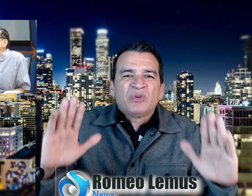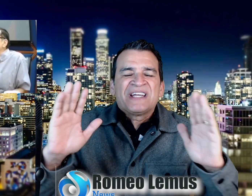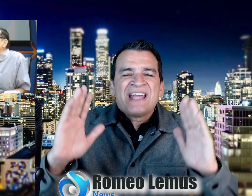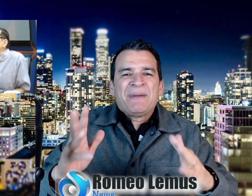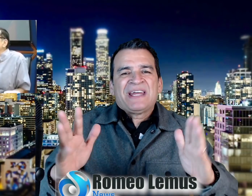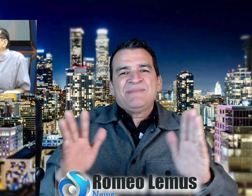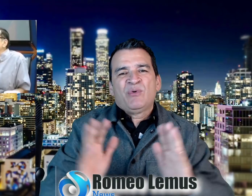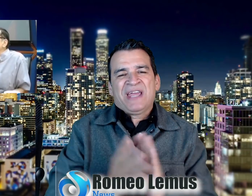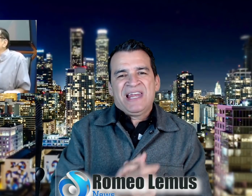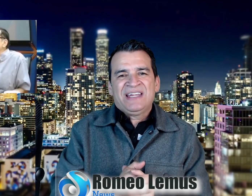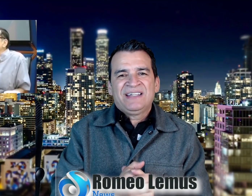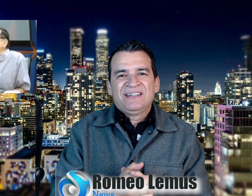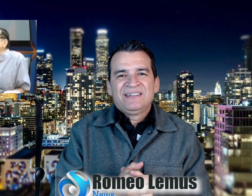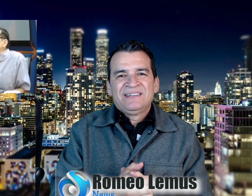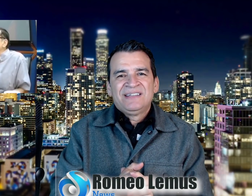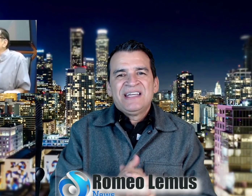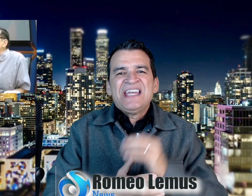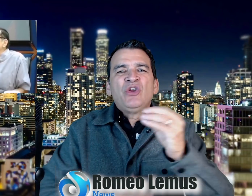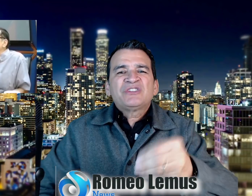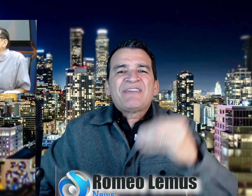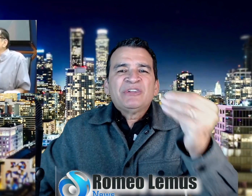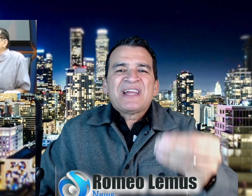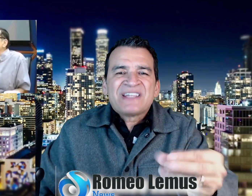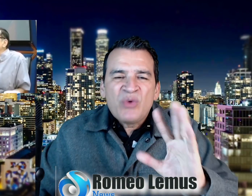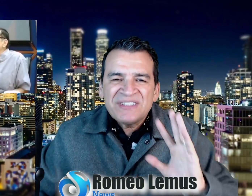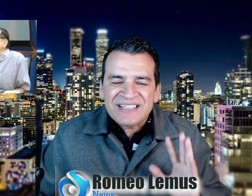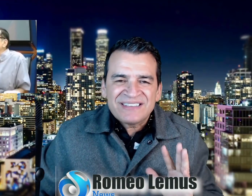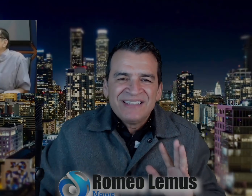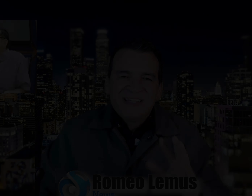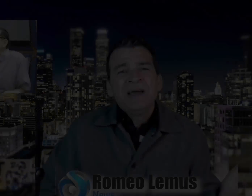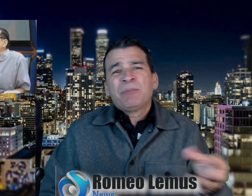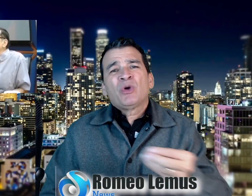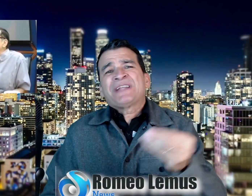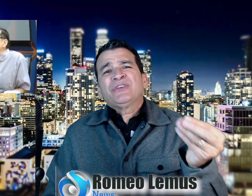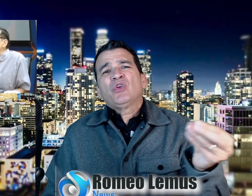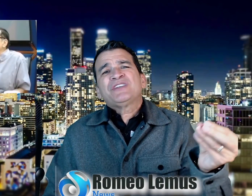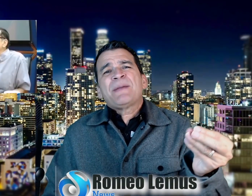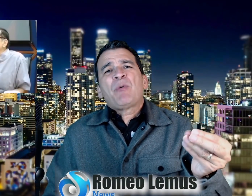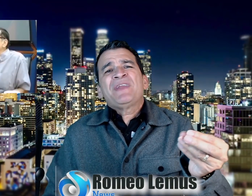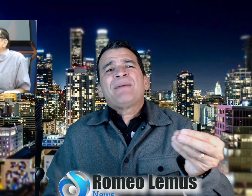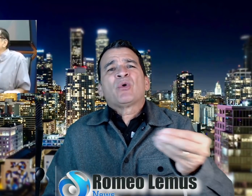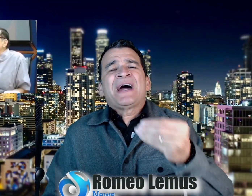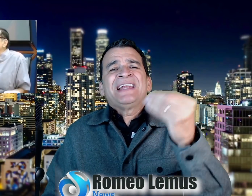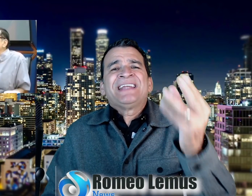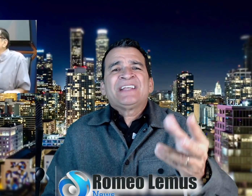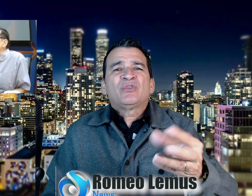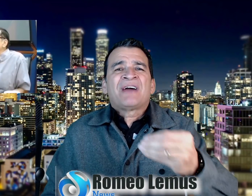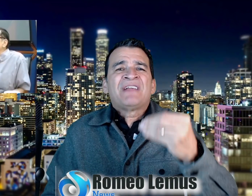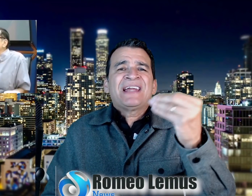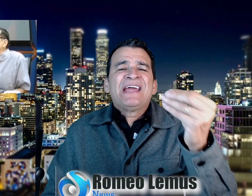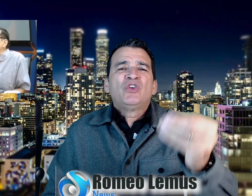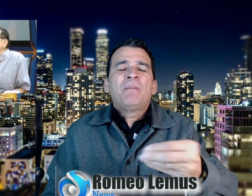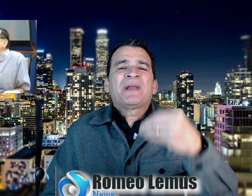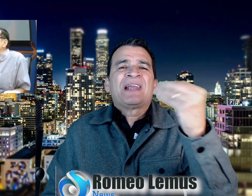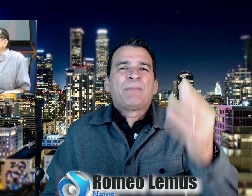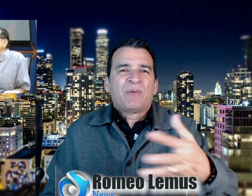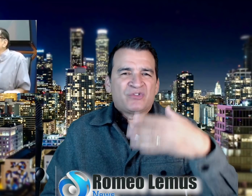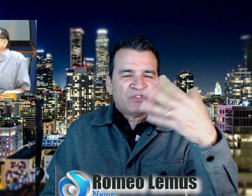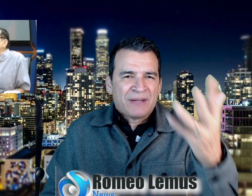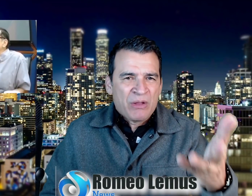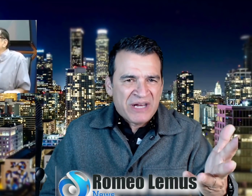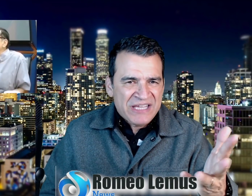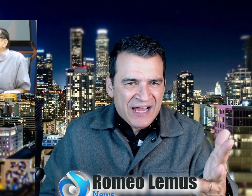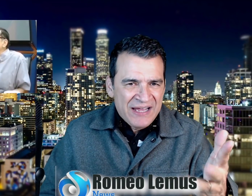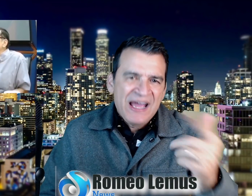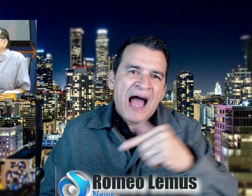pueblo se llaman ahí bukele y no está viendo las encuestas por lo tanto no se puede aprobar el derecho de hablar en nombre de la población